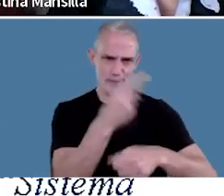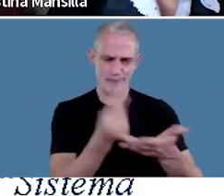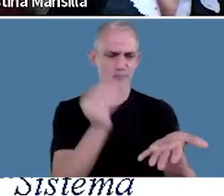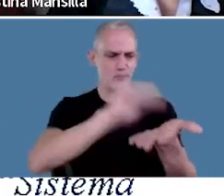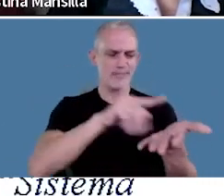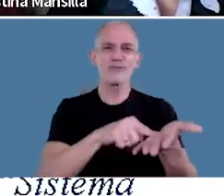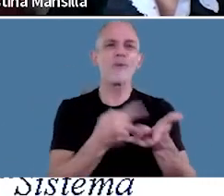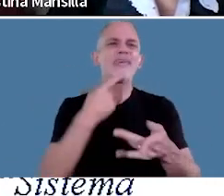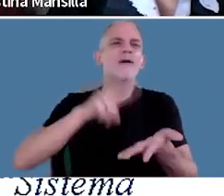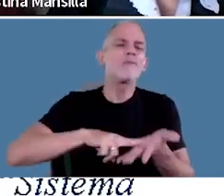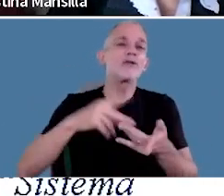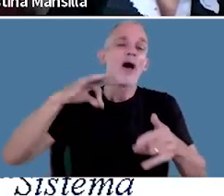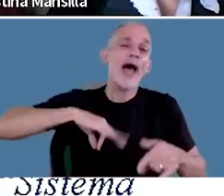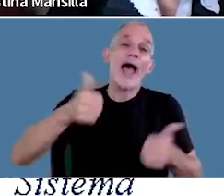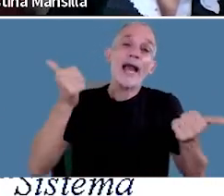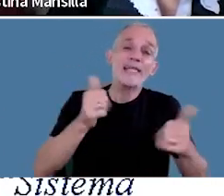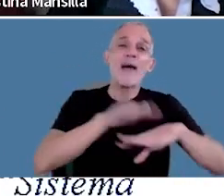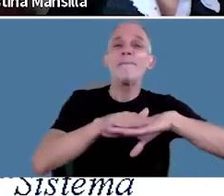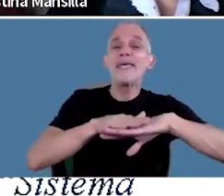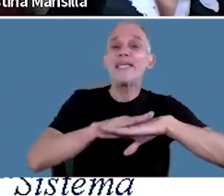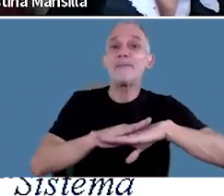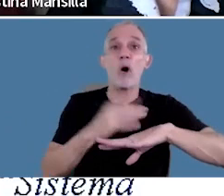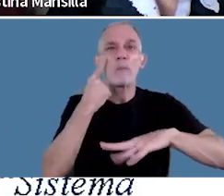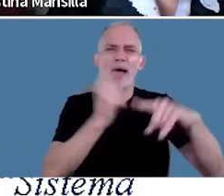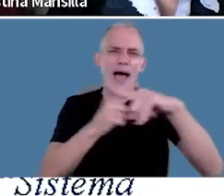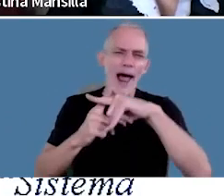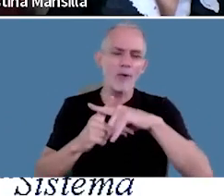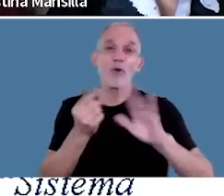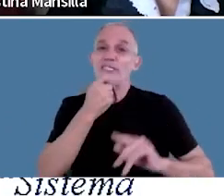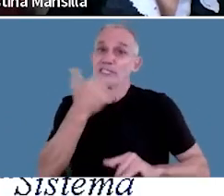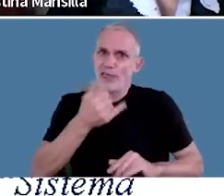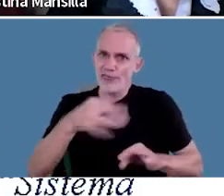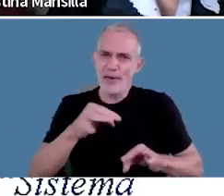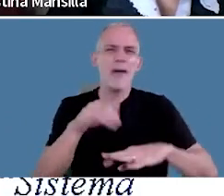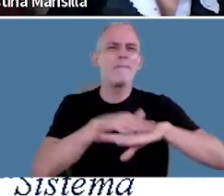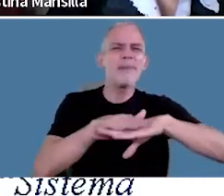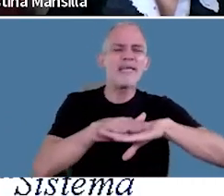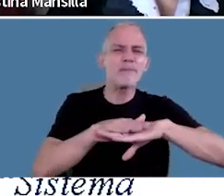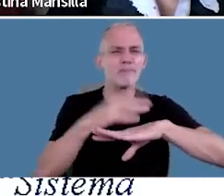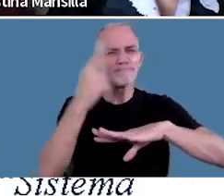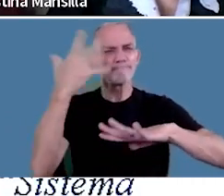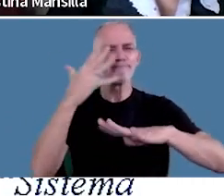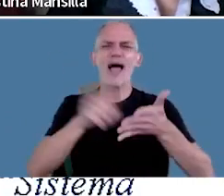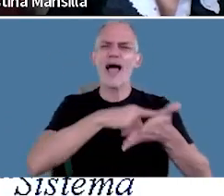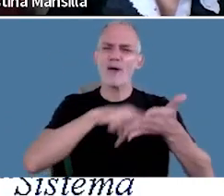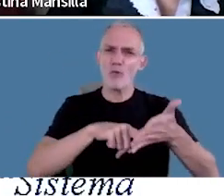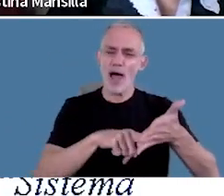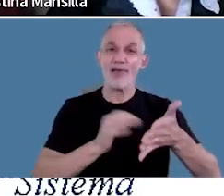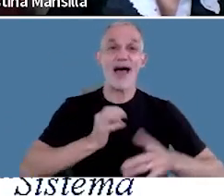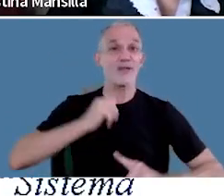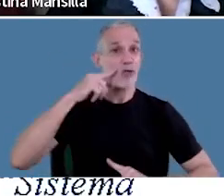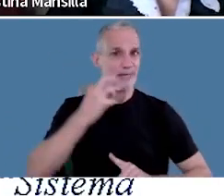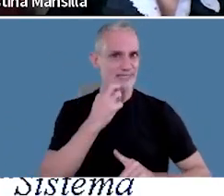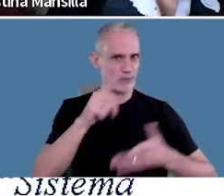ganancia mínima presunta en caso de corresponder. Recordemos que mínima presunta se derogó en el año